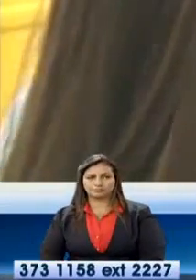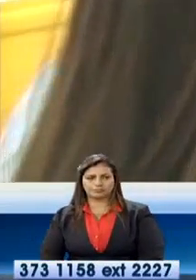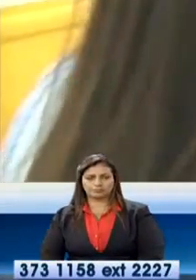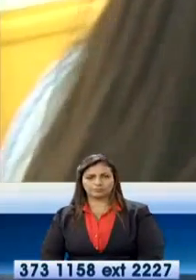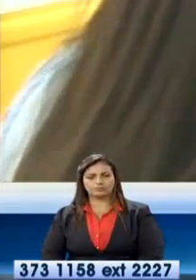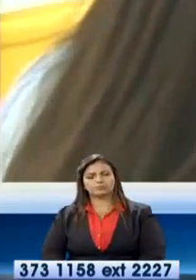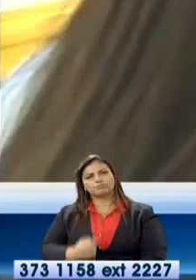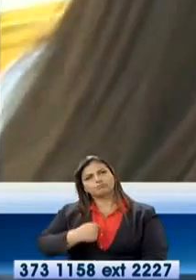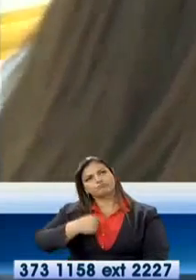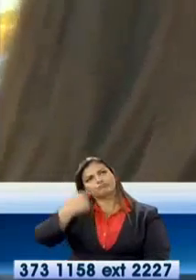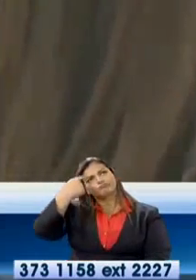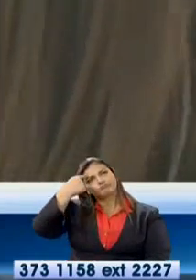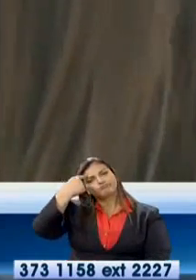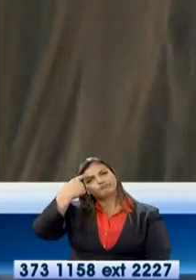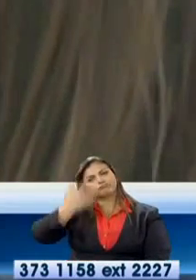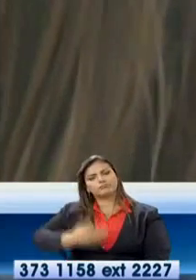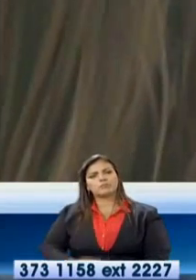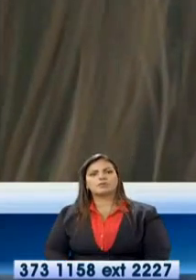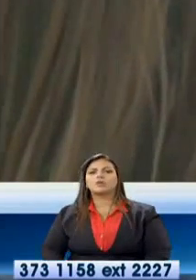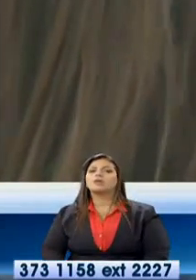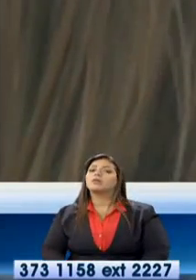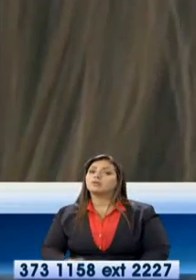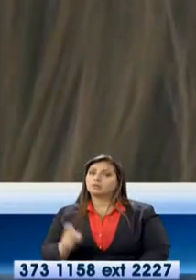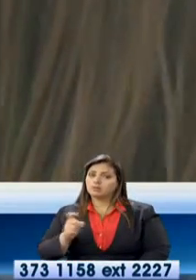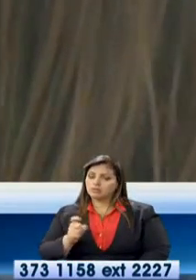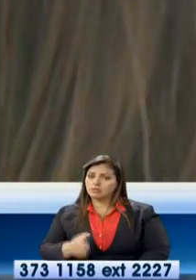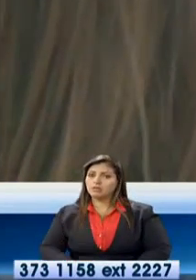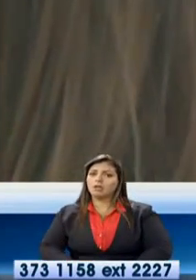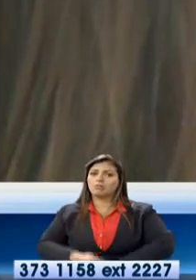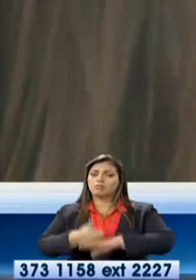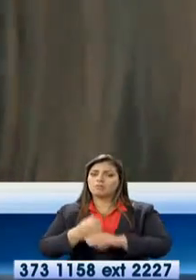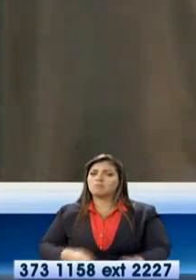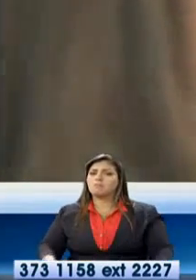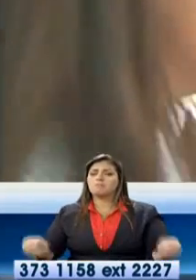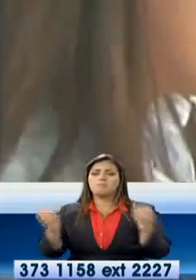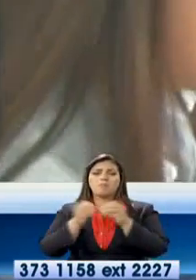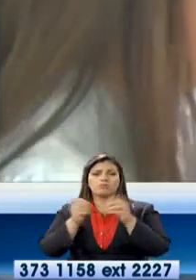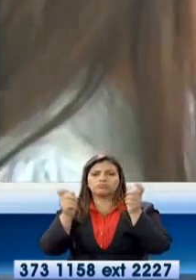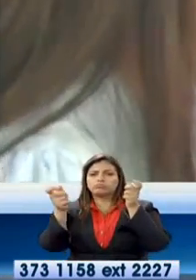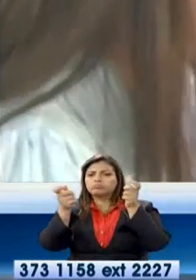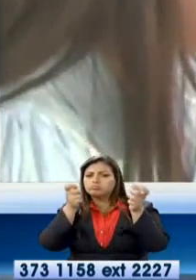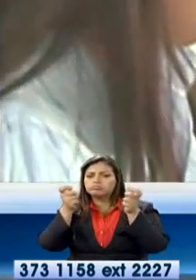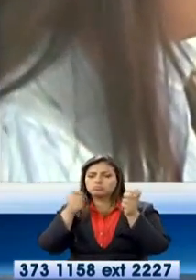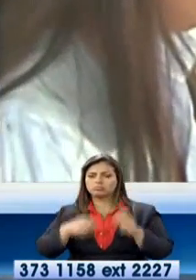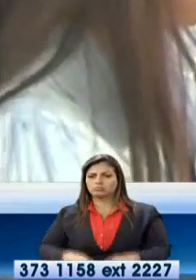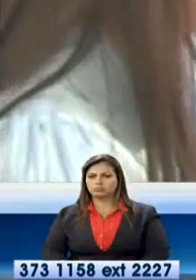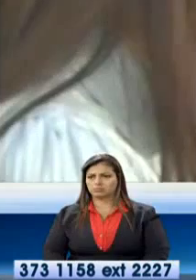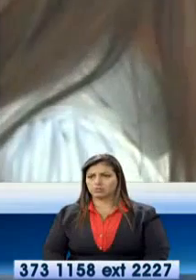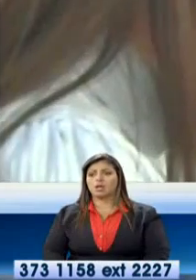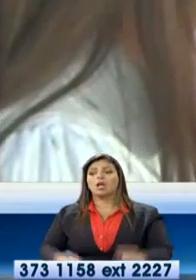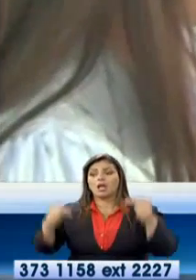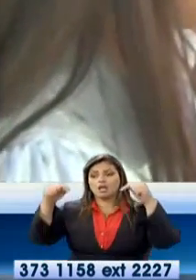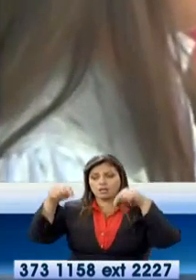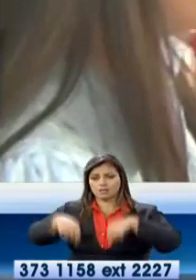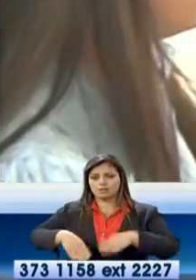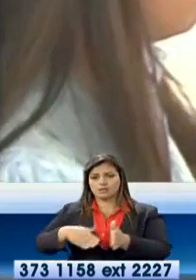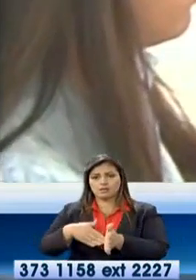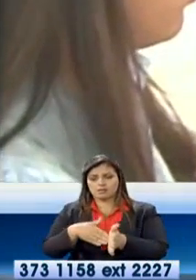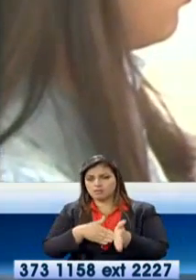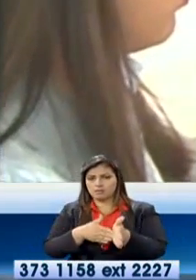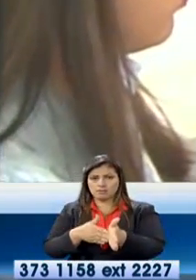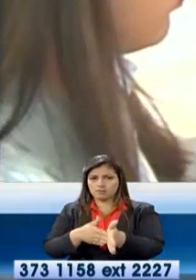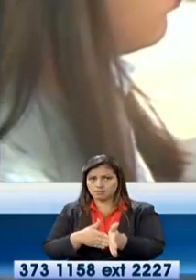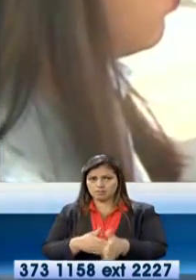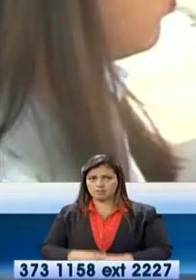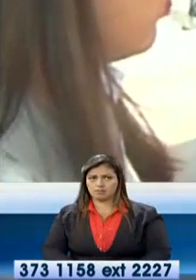más control por las autoridades correspondientes. ¿Control dónde? Aquí en las Metrovías. O sea, yo